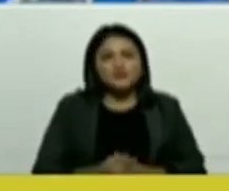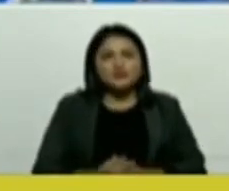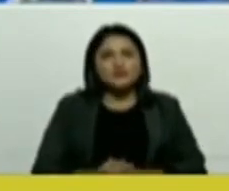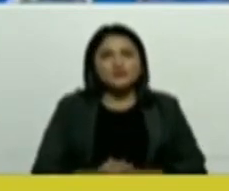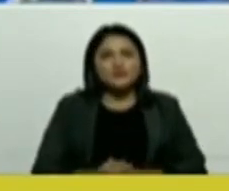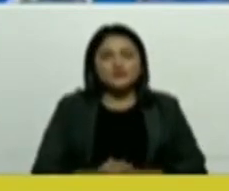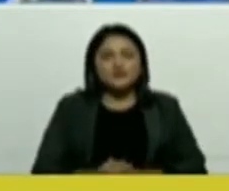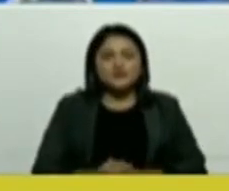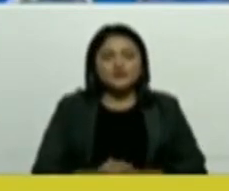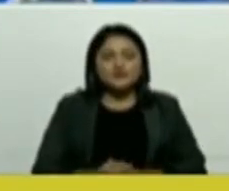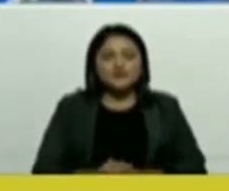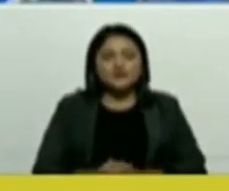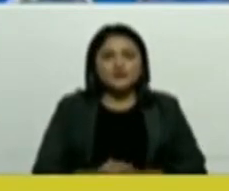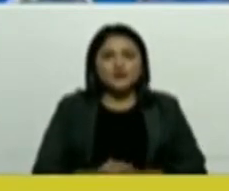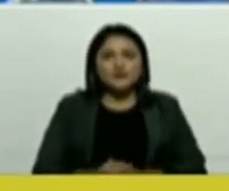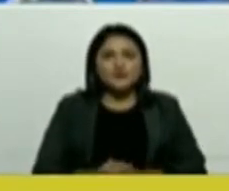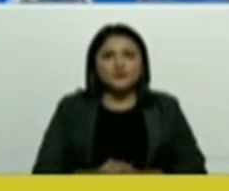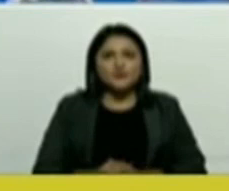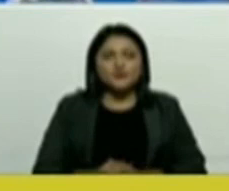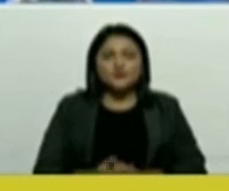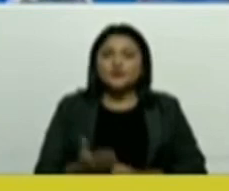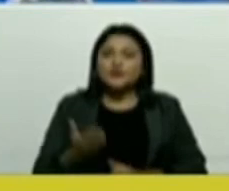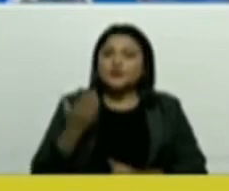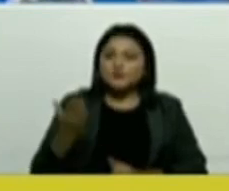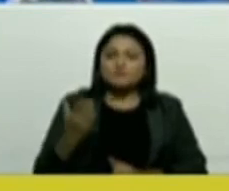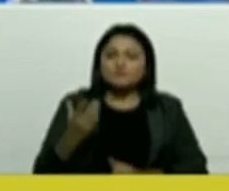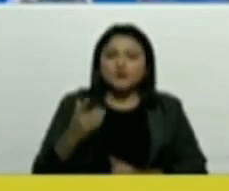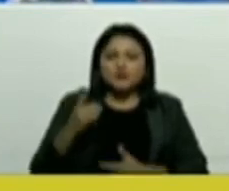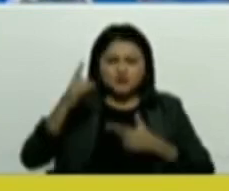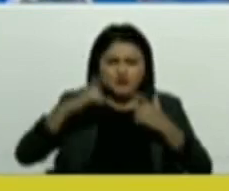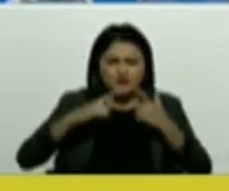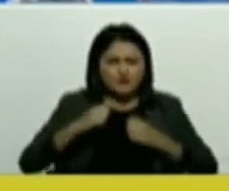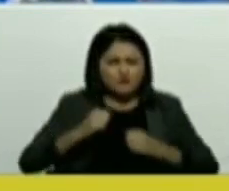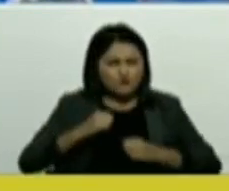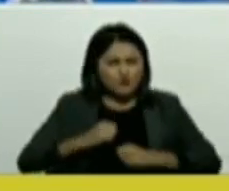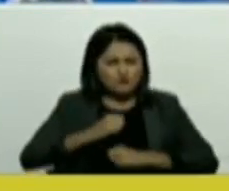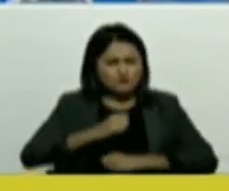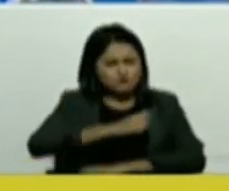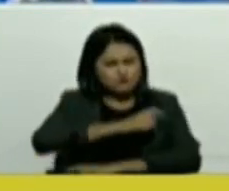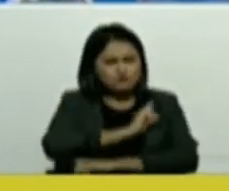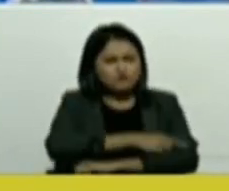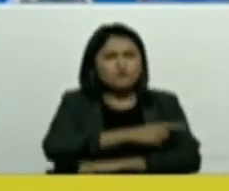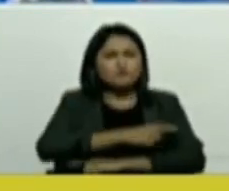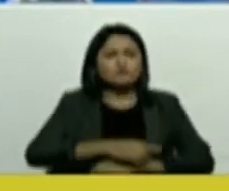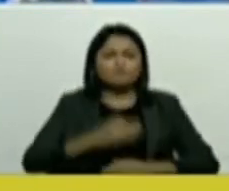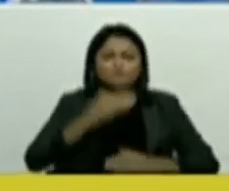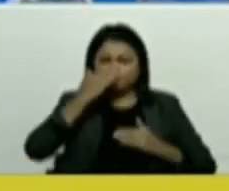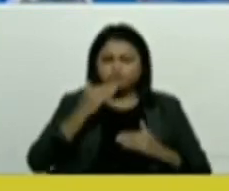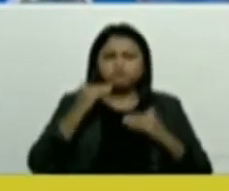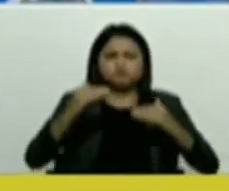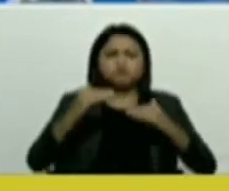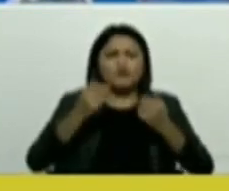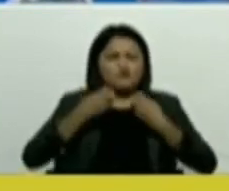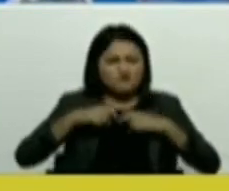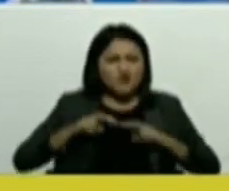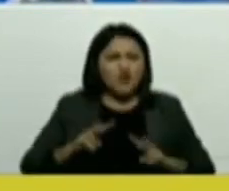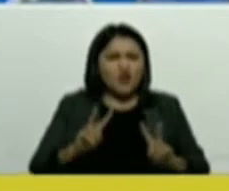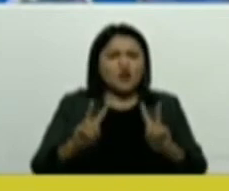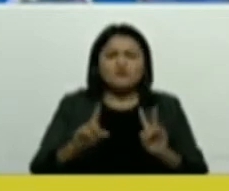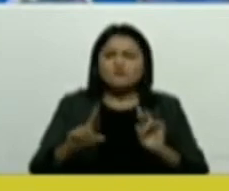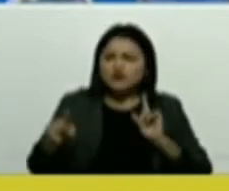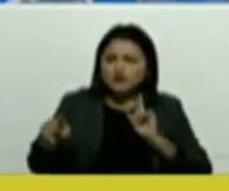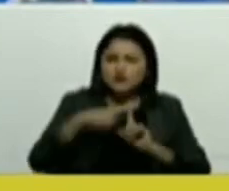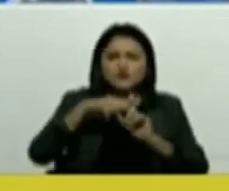He was stuffed with uplifting values. Era muy rígido en el ensalzar los